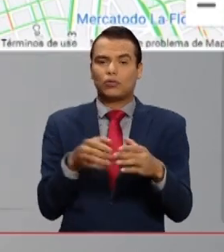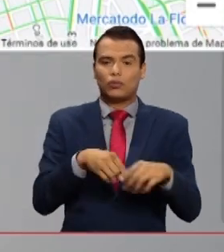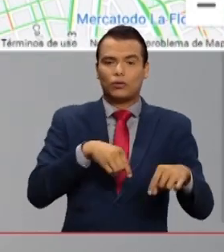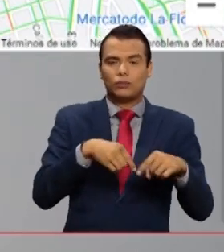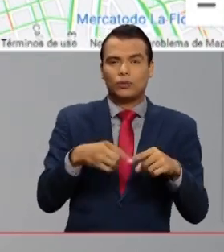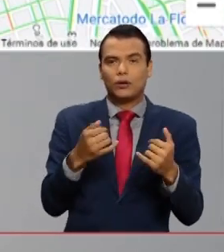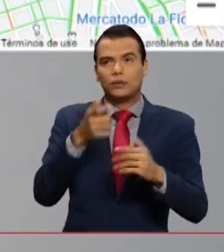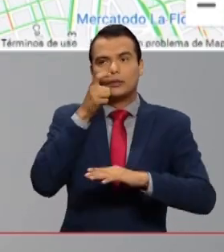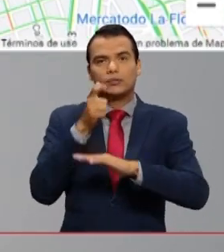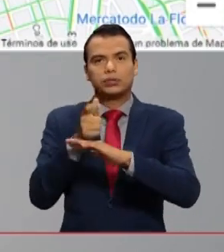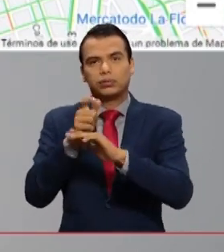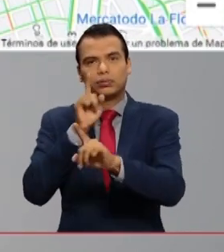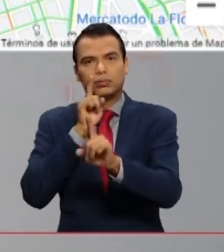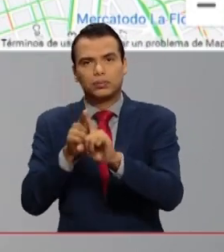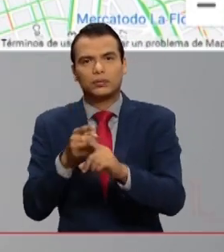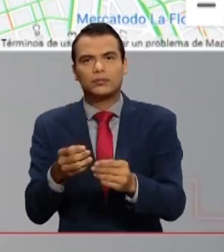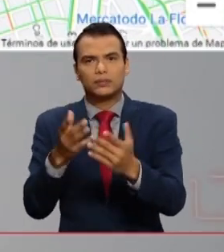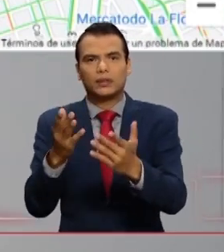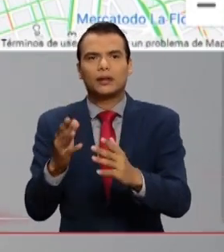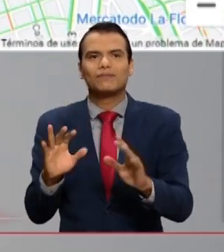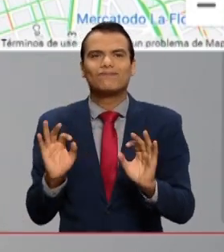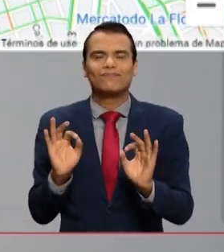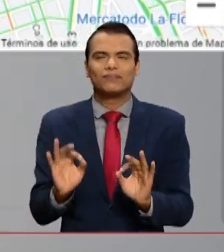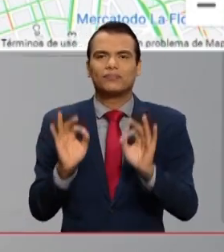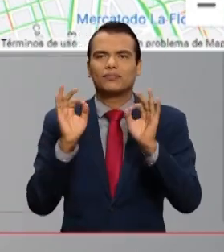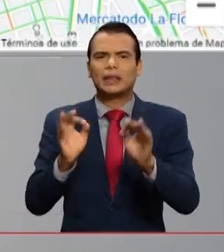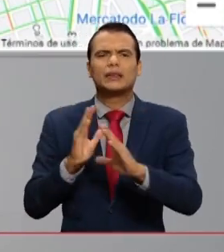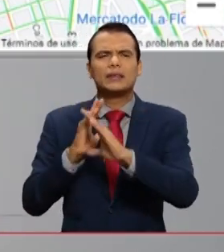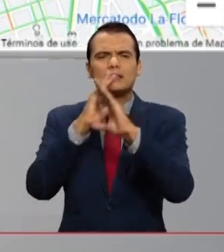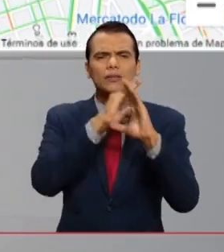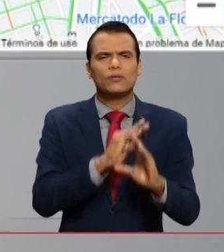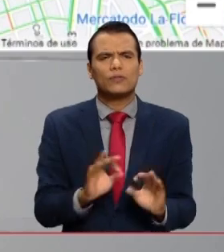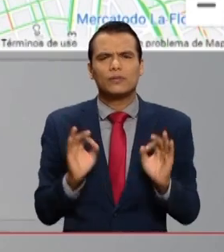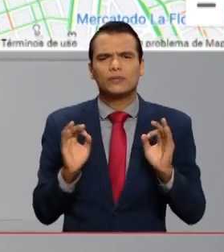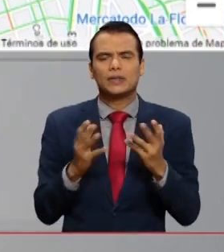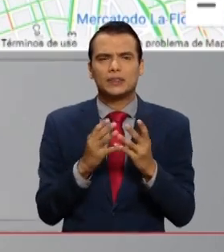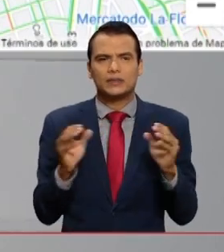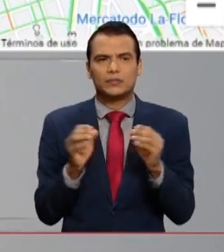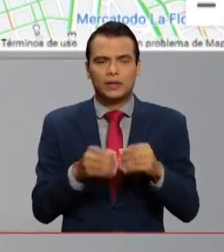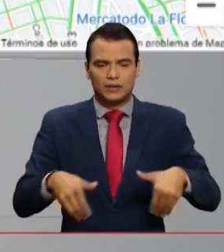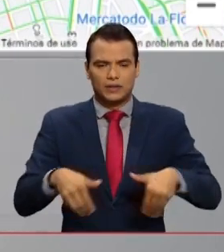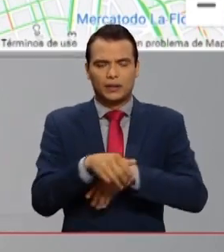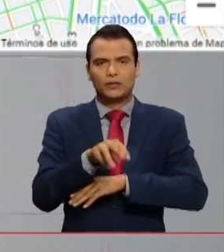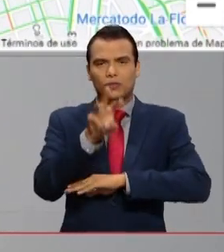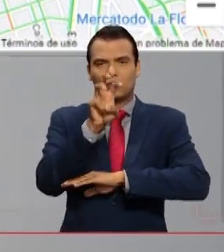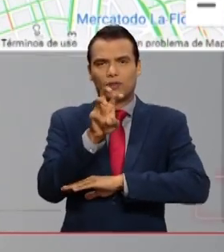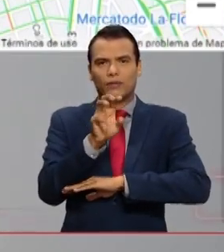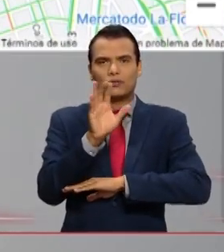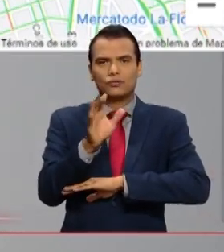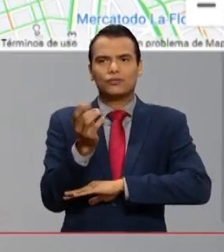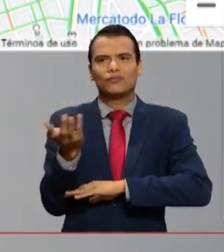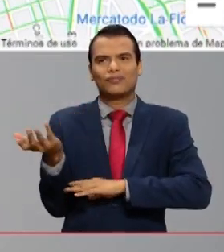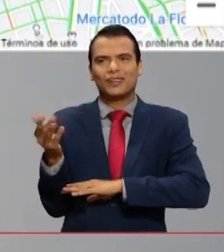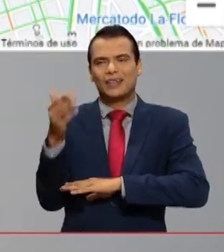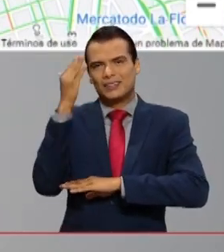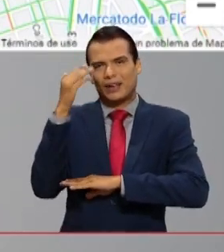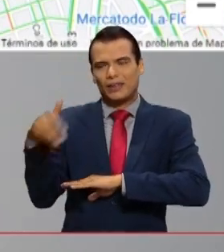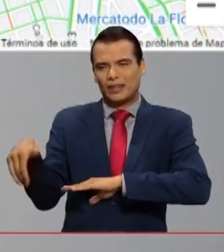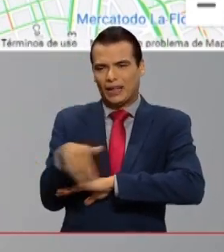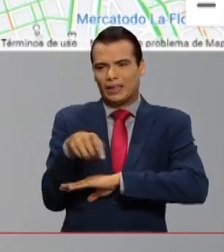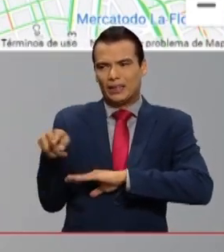están regulando para garantizar la seguridad vial. Tráfico lento en el corredor de la carrera octava, entrada del vecino municipio de Candelaria a